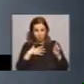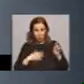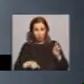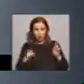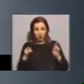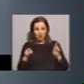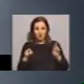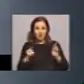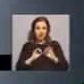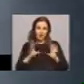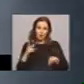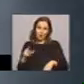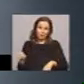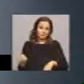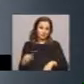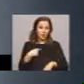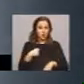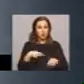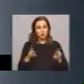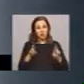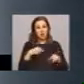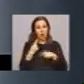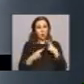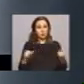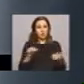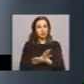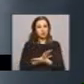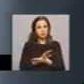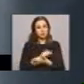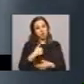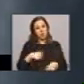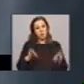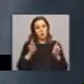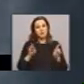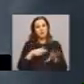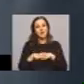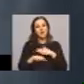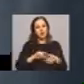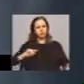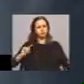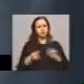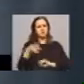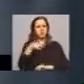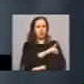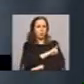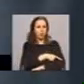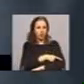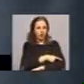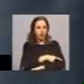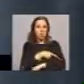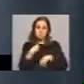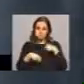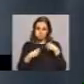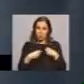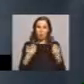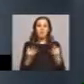tengo, claramente no lo tengo, pero yo tengo esa esperanza de que haya algún periodismo que haga de contrapeso al poder, porque si hay algo que a mí me preocupa en las